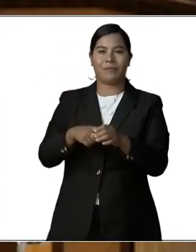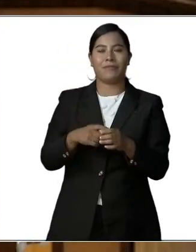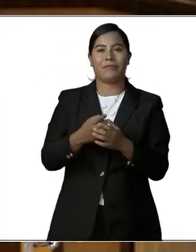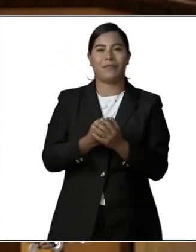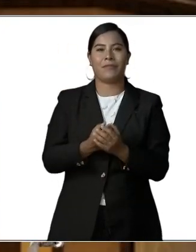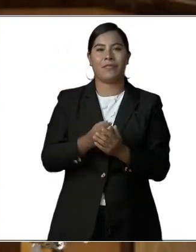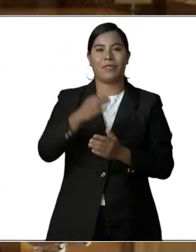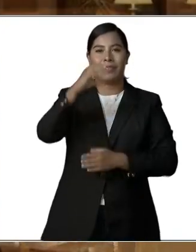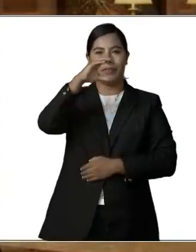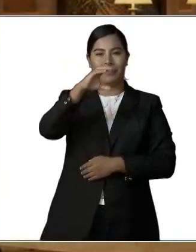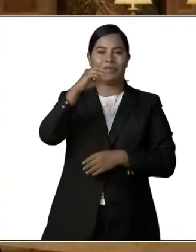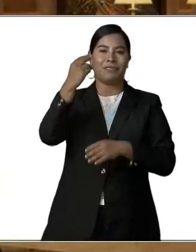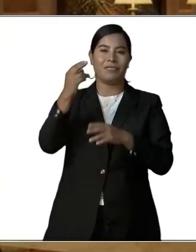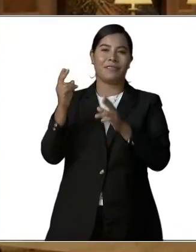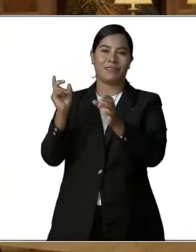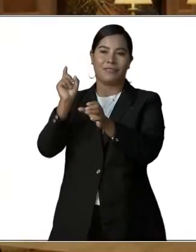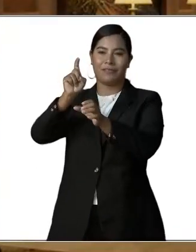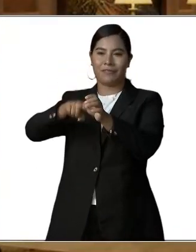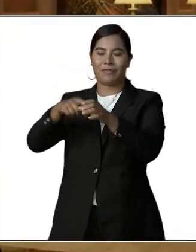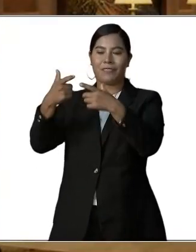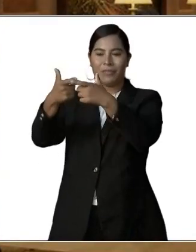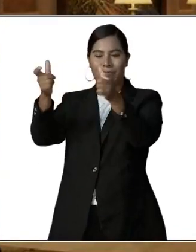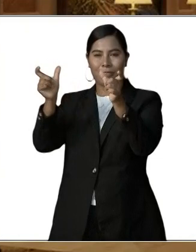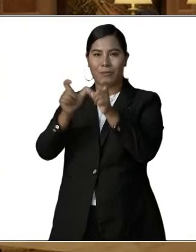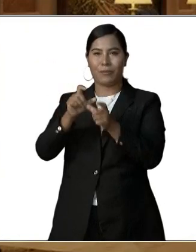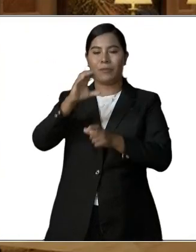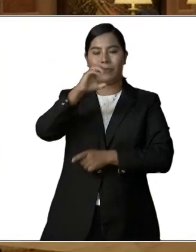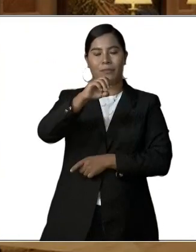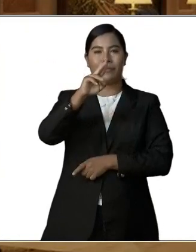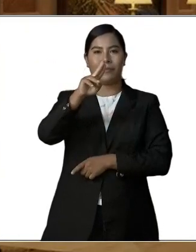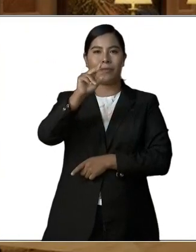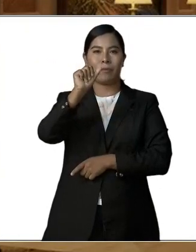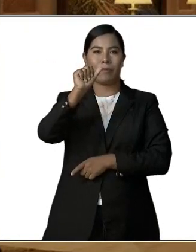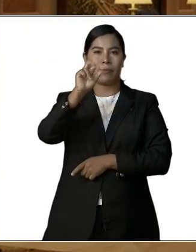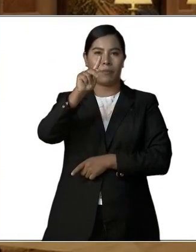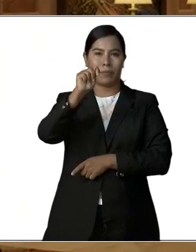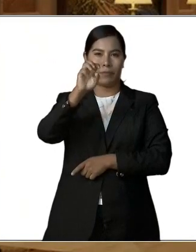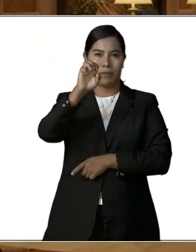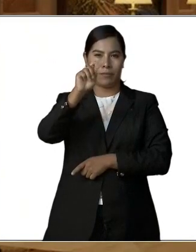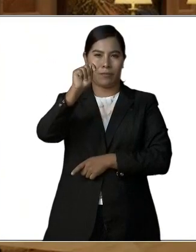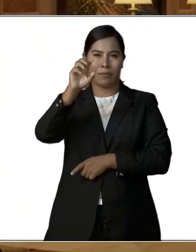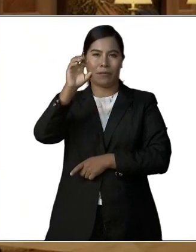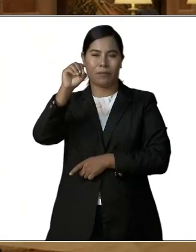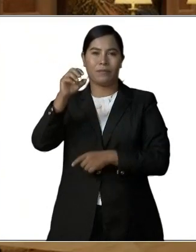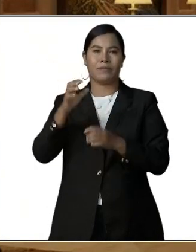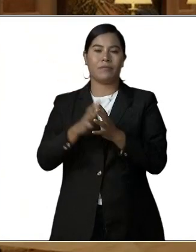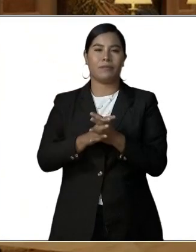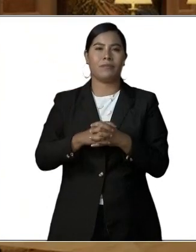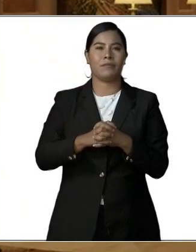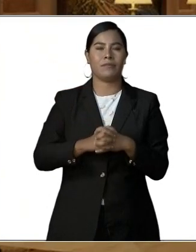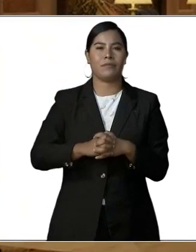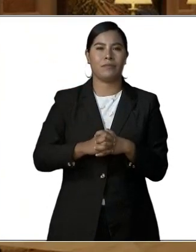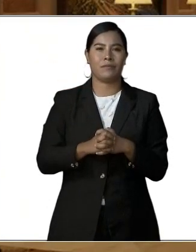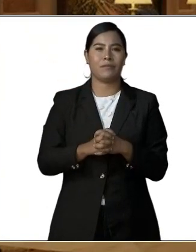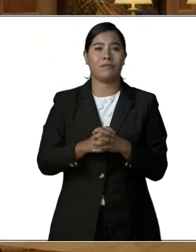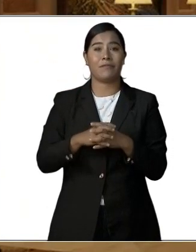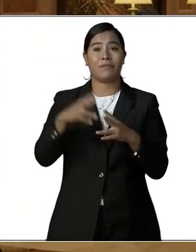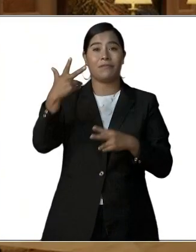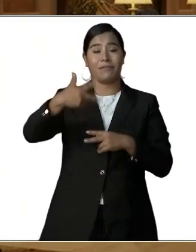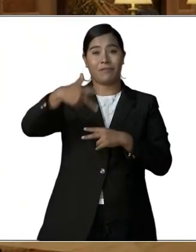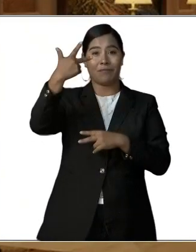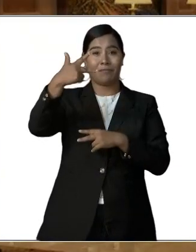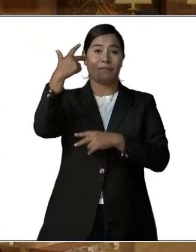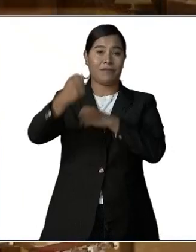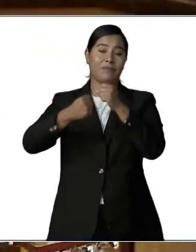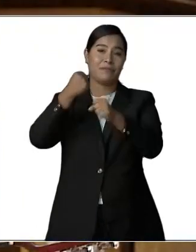Minueto. Así es, Corín, gracias. Bueno, pues, ¿qué tal con esta 13ª edición? Ya nosotros